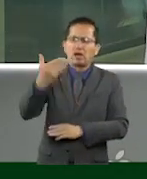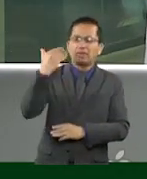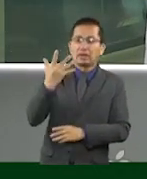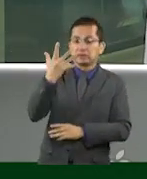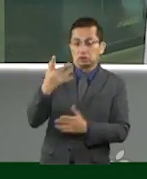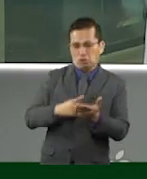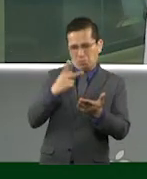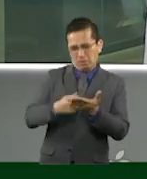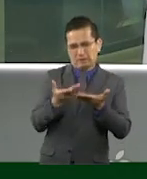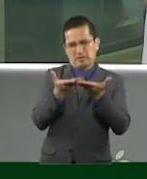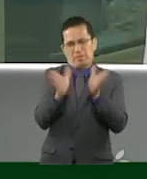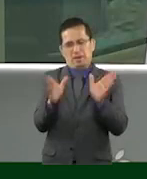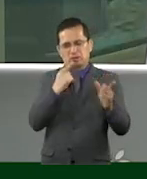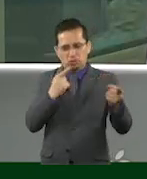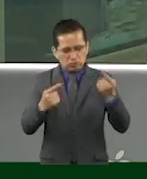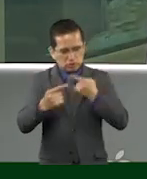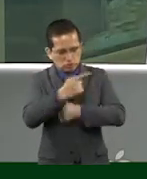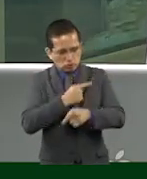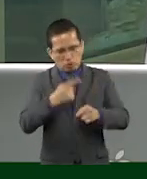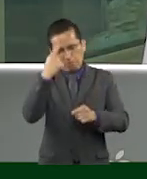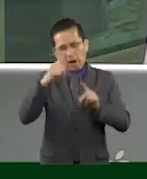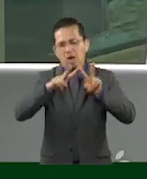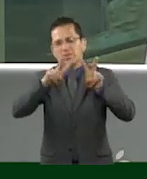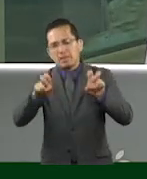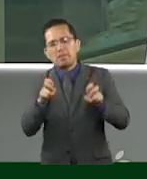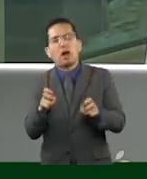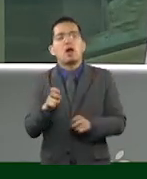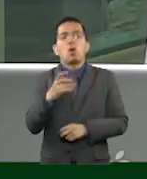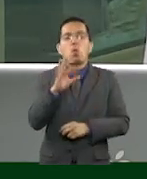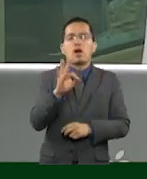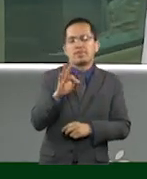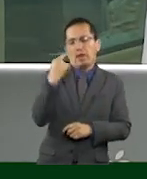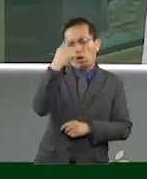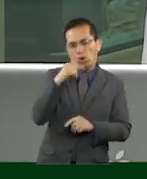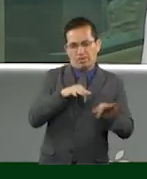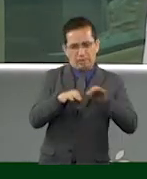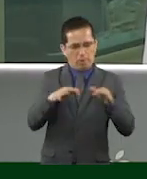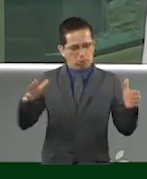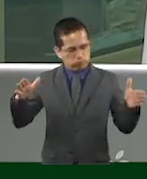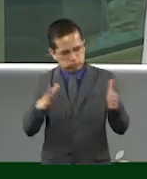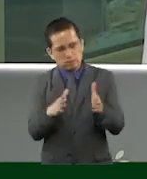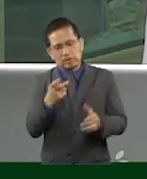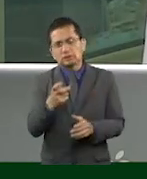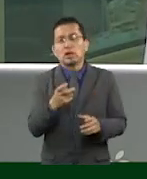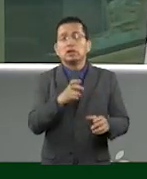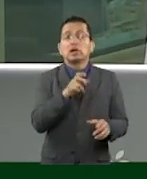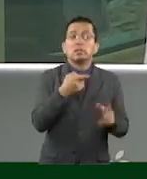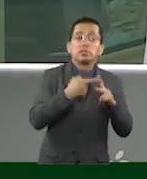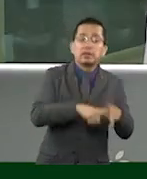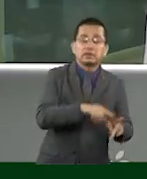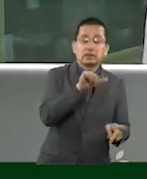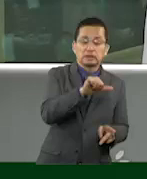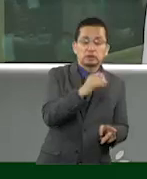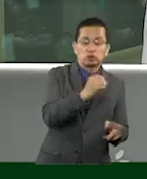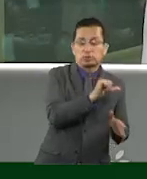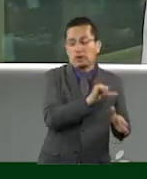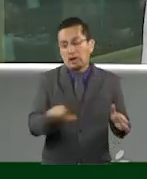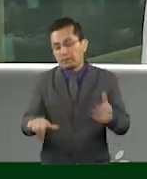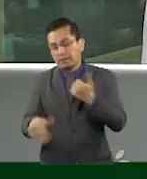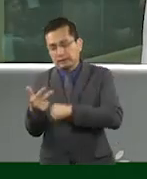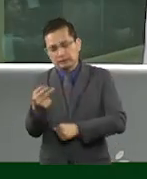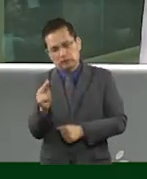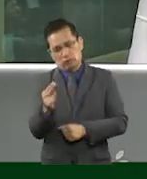para reducir la jornada laboral a 40 horas los cuales Se realizaron usted recordará del 16 de octubre al 13 de noviembre de este